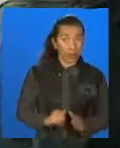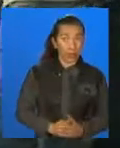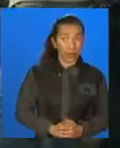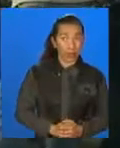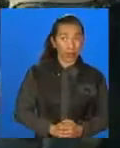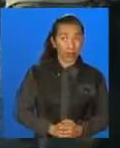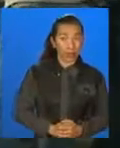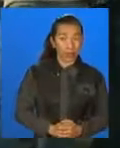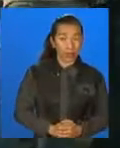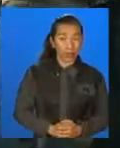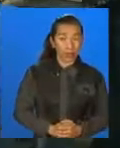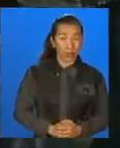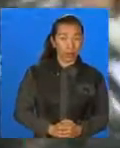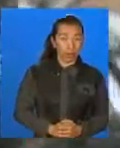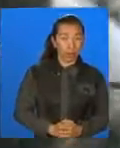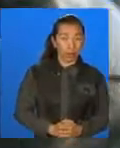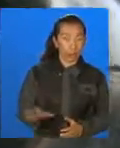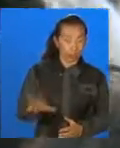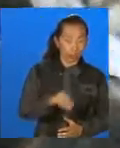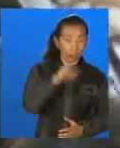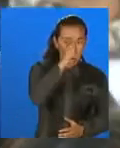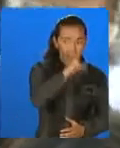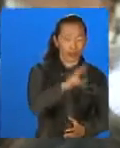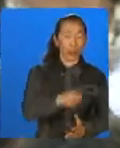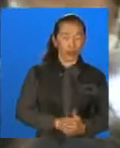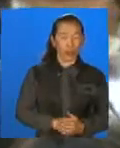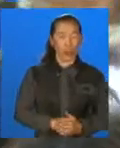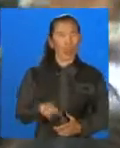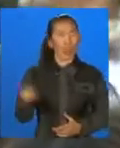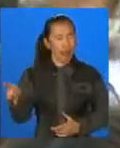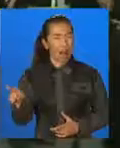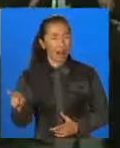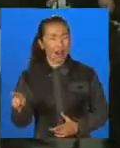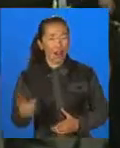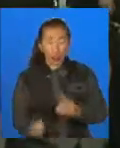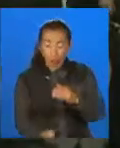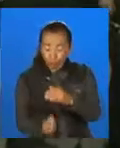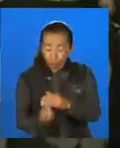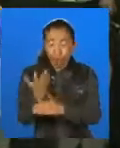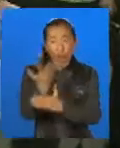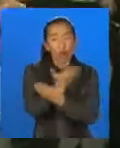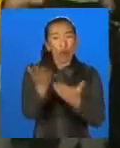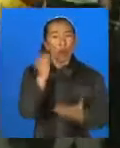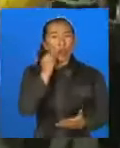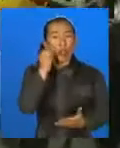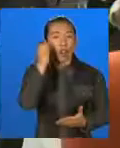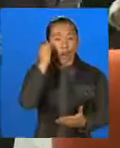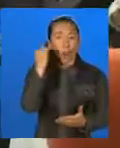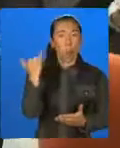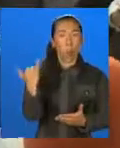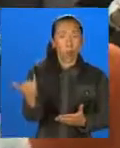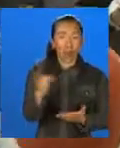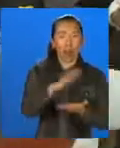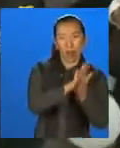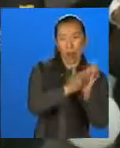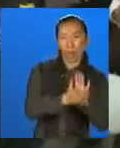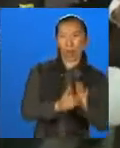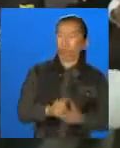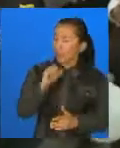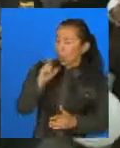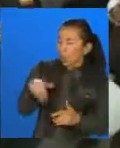para que uno respete. Es en el hogar donde nace la paz, comenta la abuela Rosalba. ¿Y cómo enseña usted la paz a un